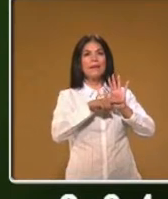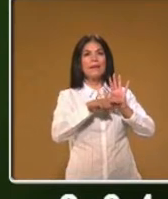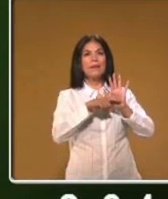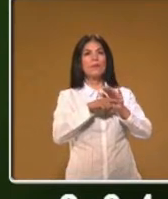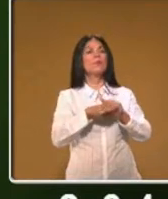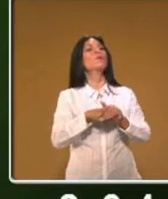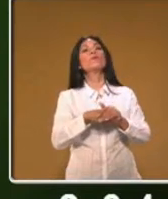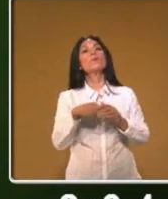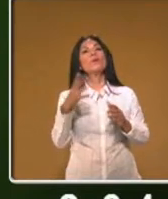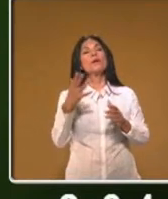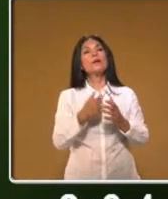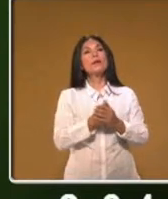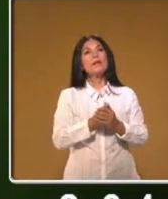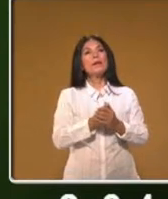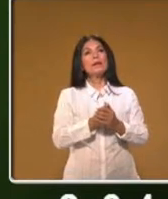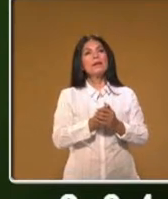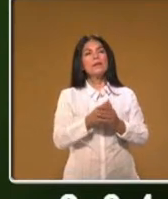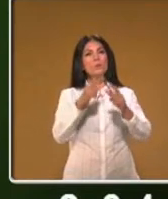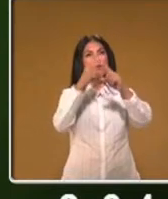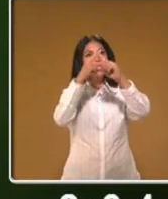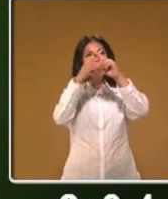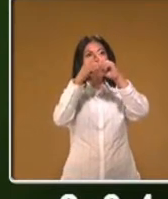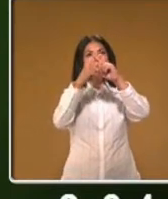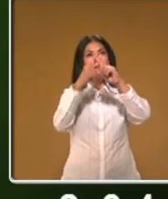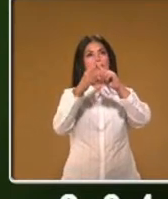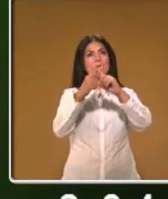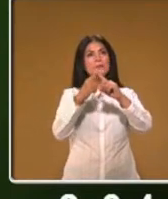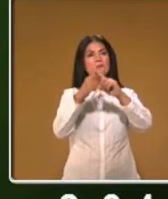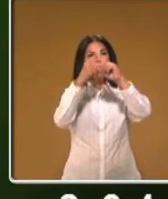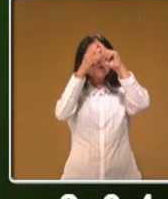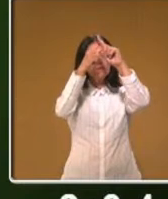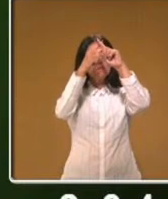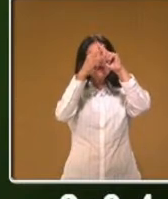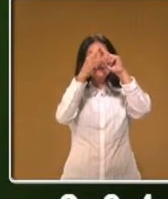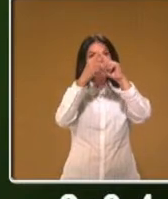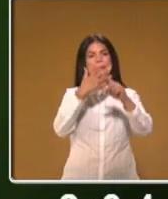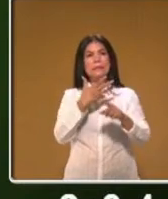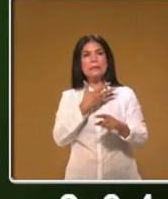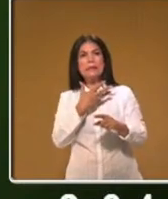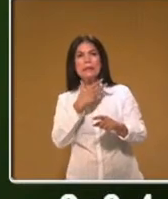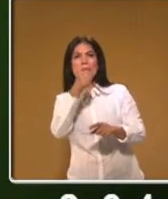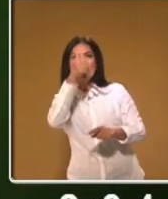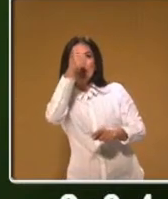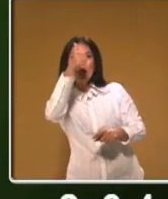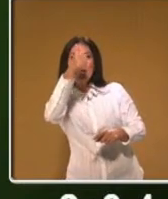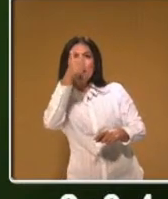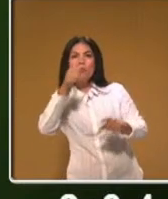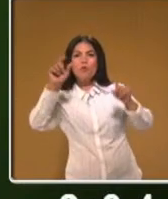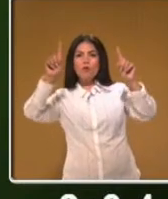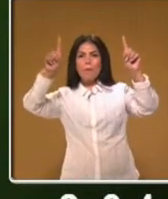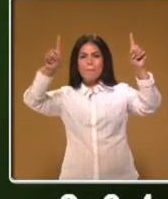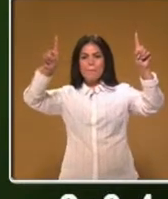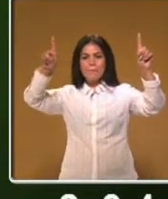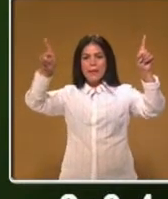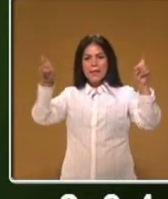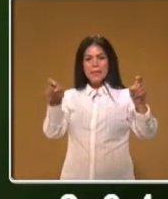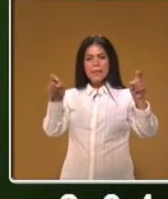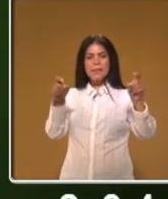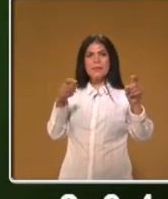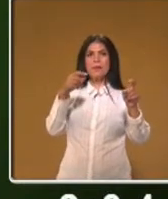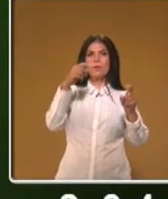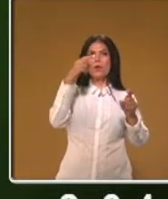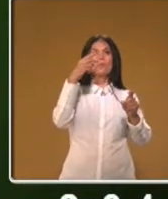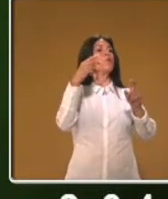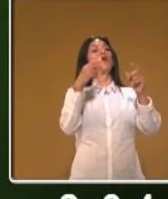multiplicaciones, este número 2 está multiplicando a cada uno de los términos que está dentro de los paréntesis. 2 por 5 me